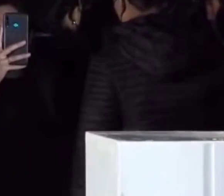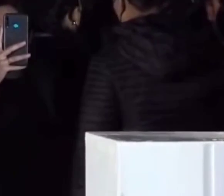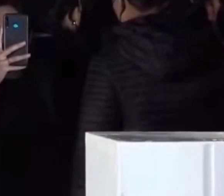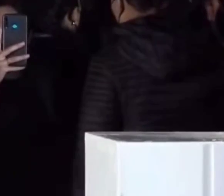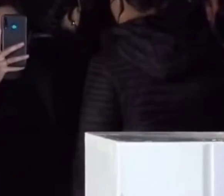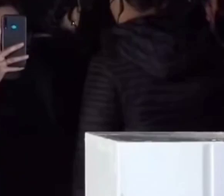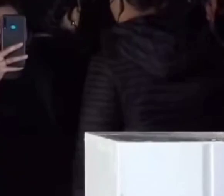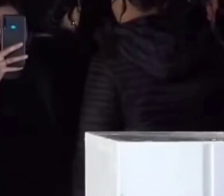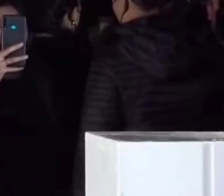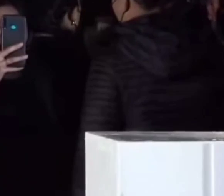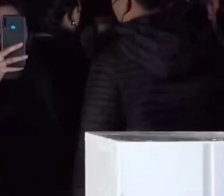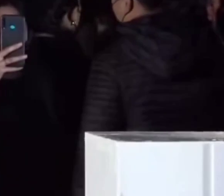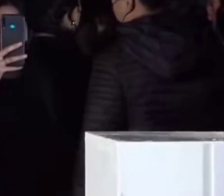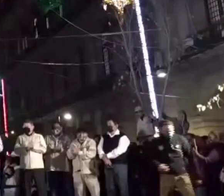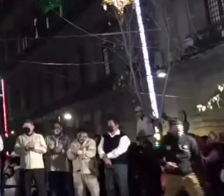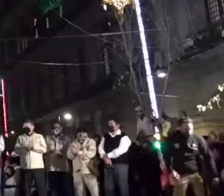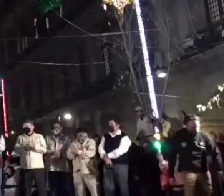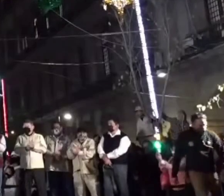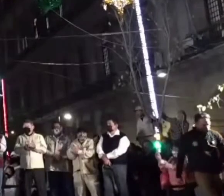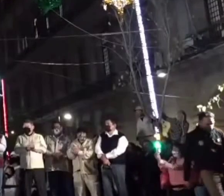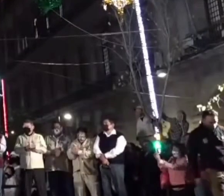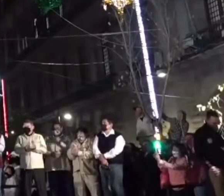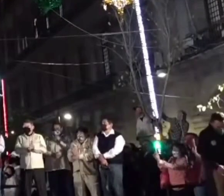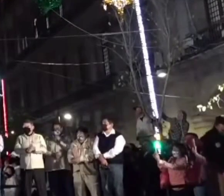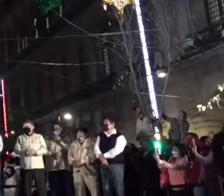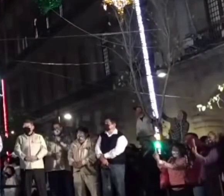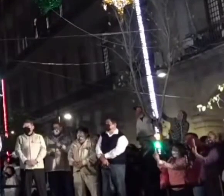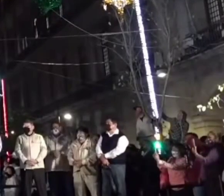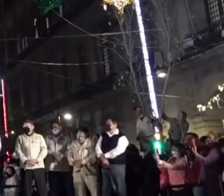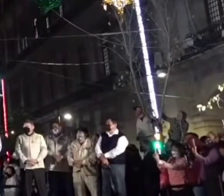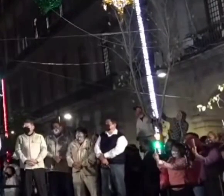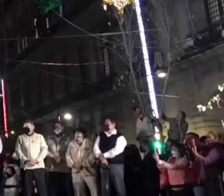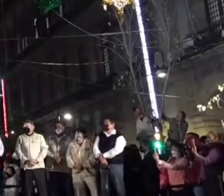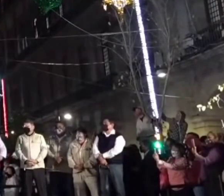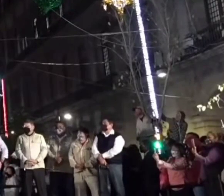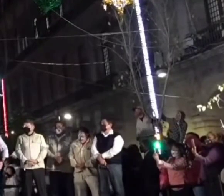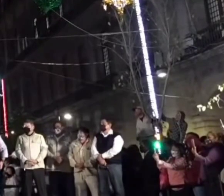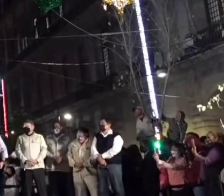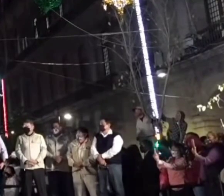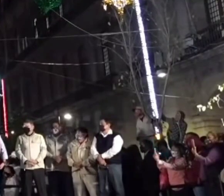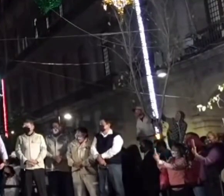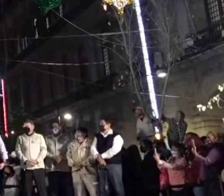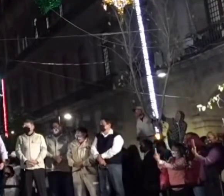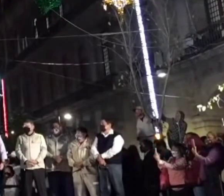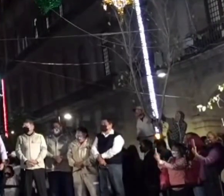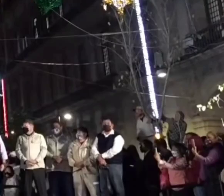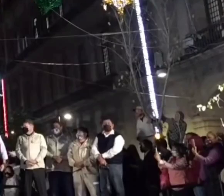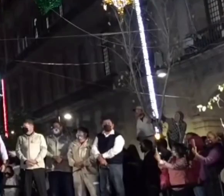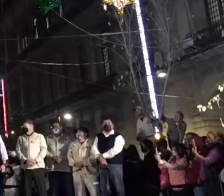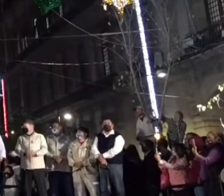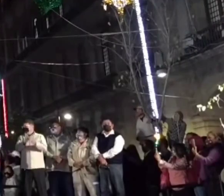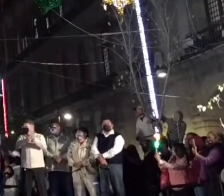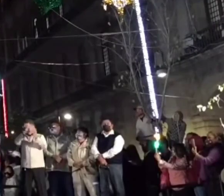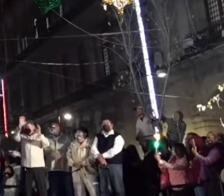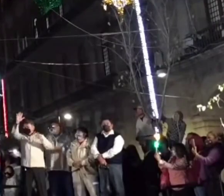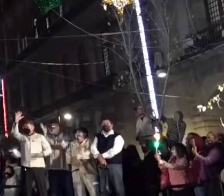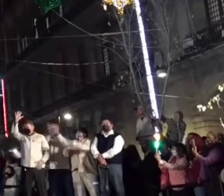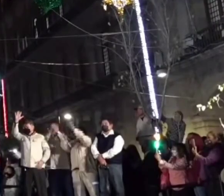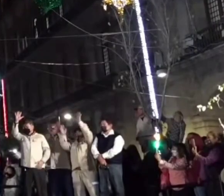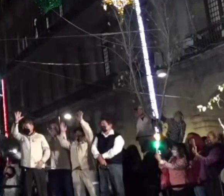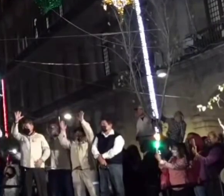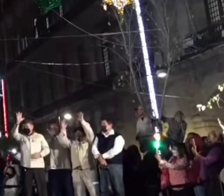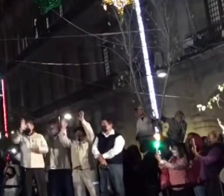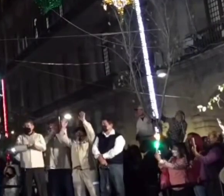destacar la presencia de los que hacen posible el motivo de este acto, los trabajadores de alumbrado de la Secretaría de Obras y